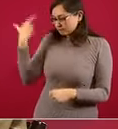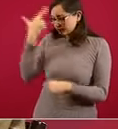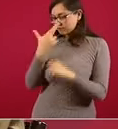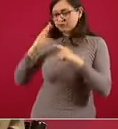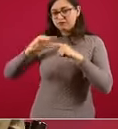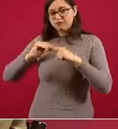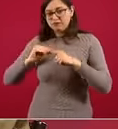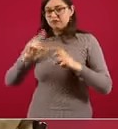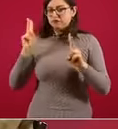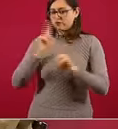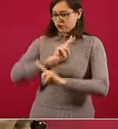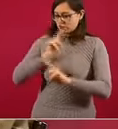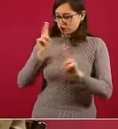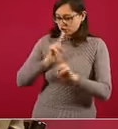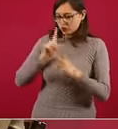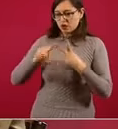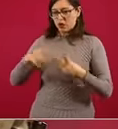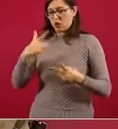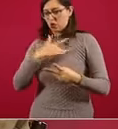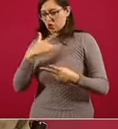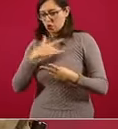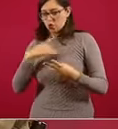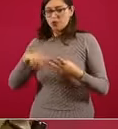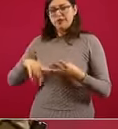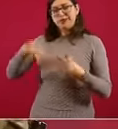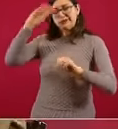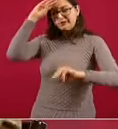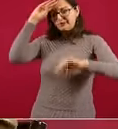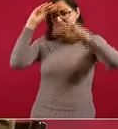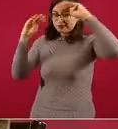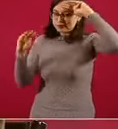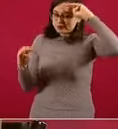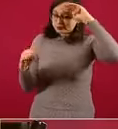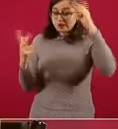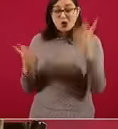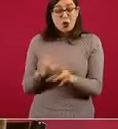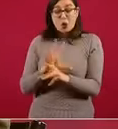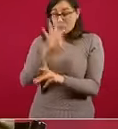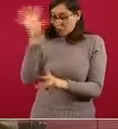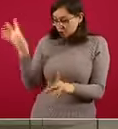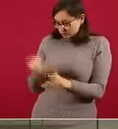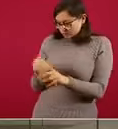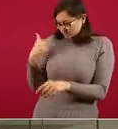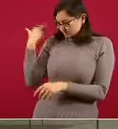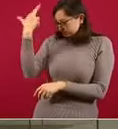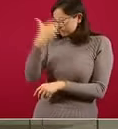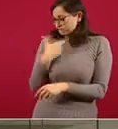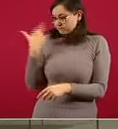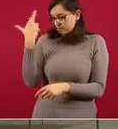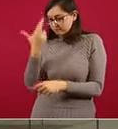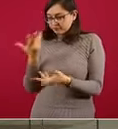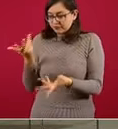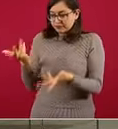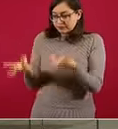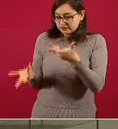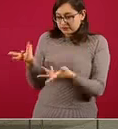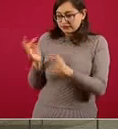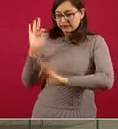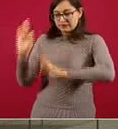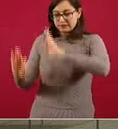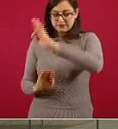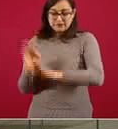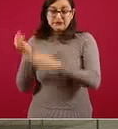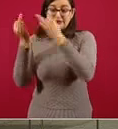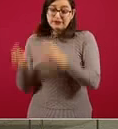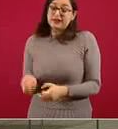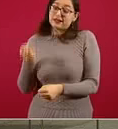oxígeno, frecuencia cardíaca, fiebre, tu estado general. Y dependiendo de eso, tratar de lograr una atención más